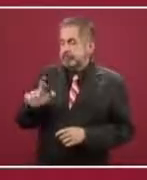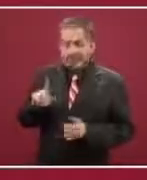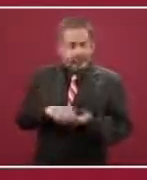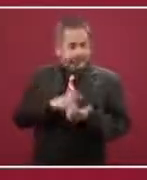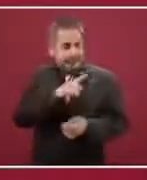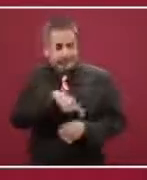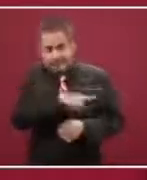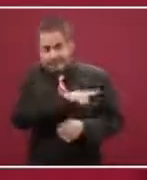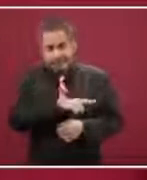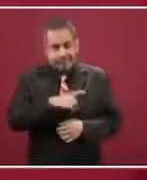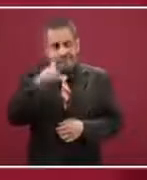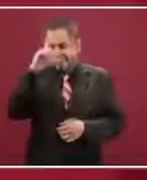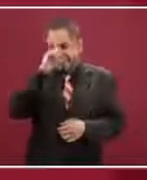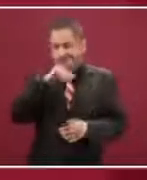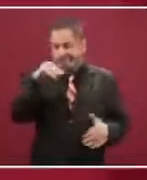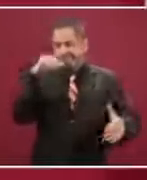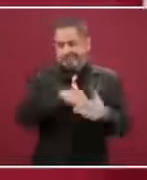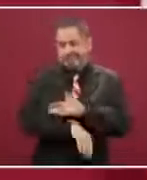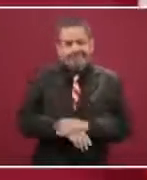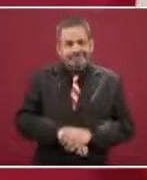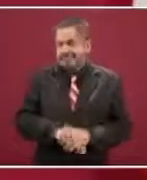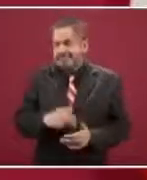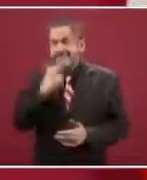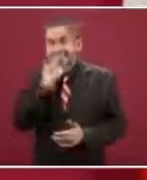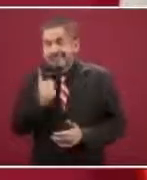fue un rotundo fracaso, sobre todo